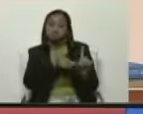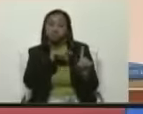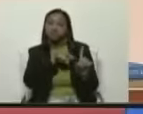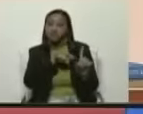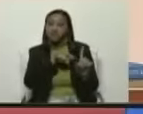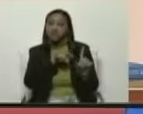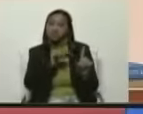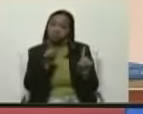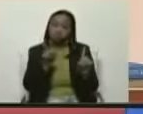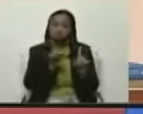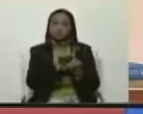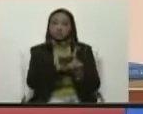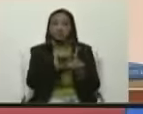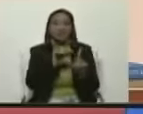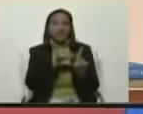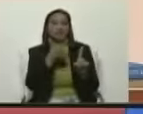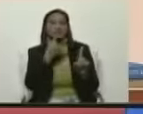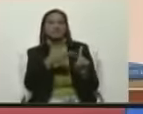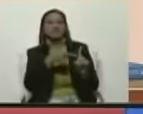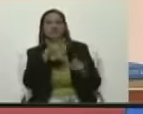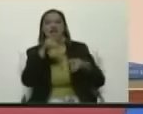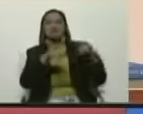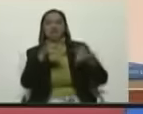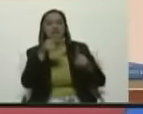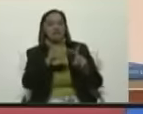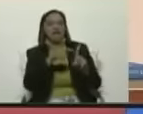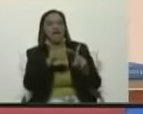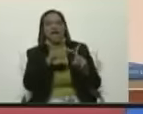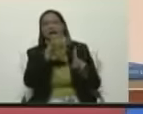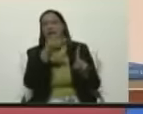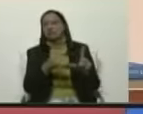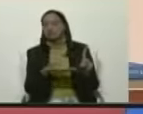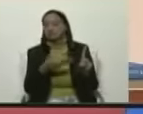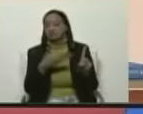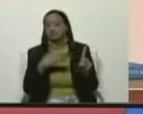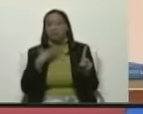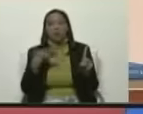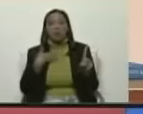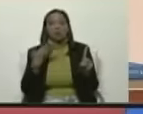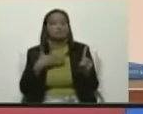Lo tratan así, como un títere, como un mamarracho, porque en el fondo lo es.